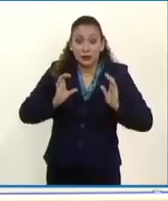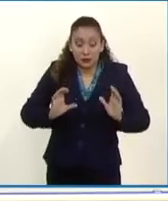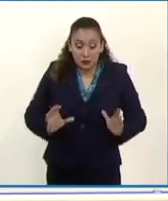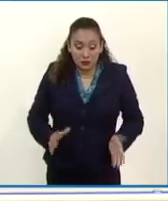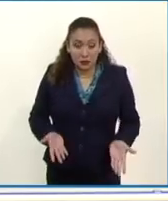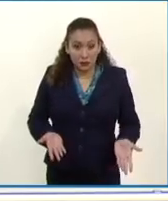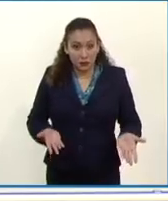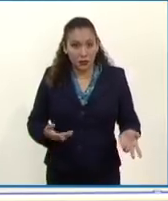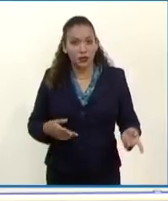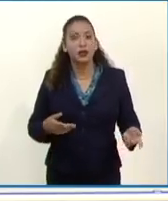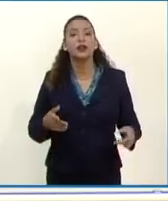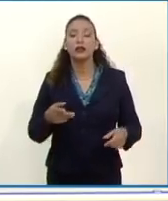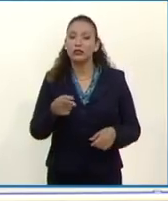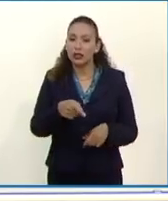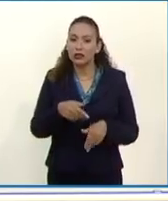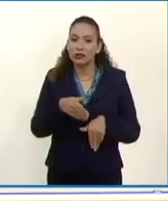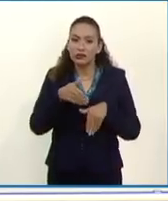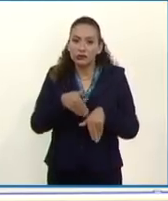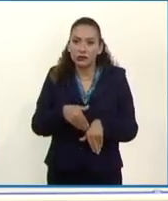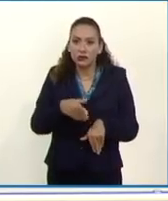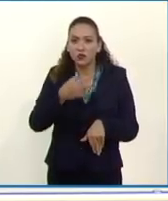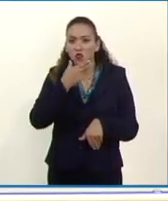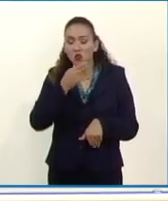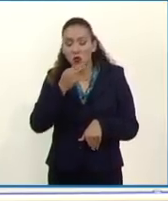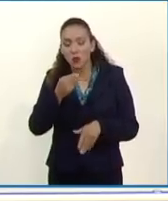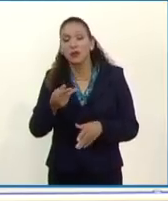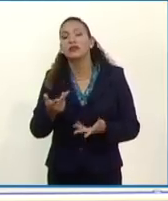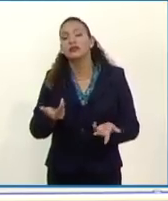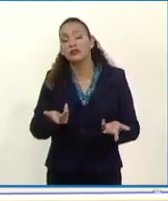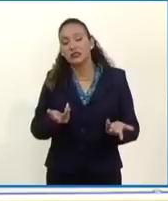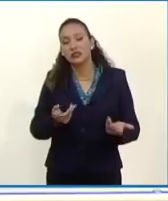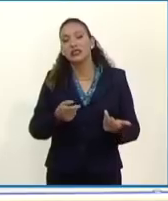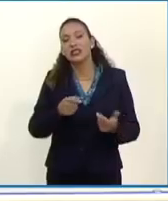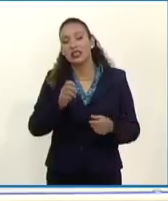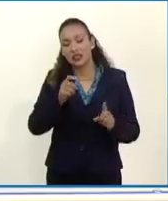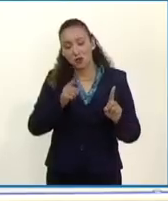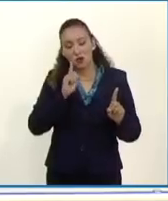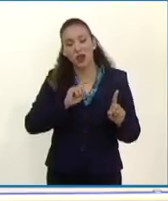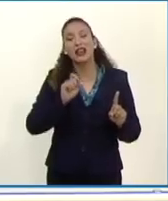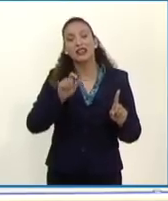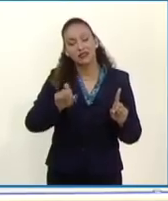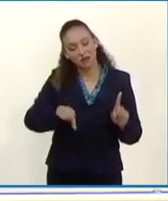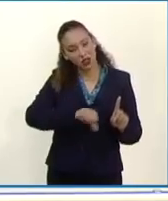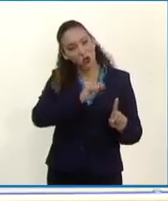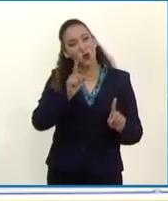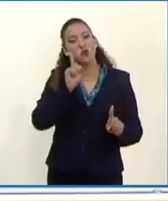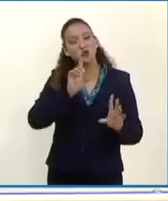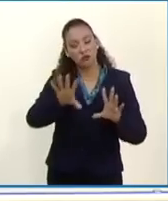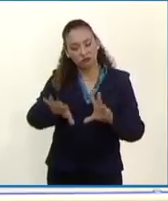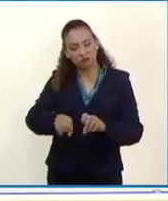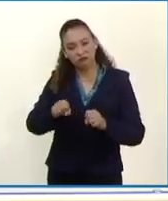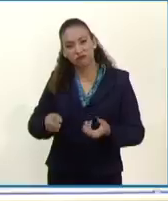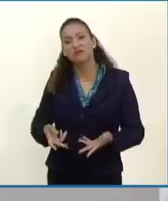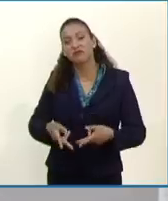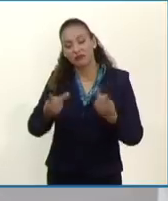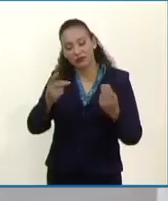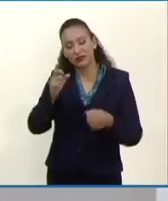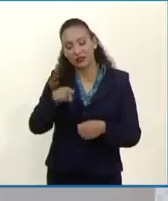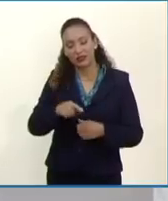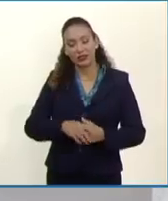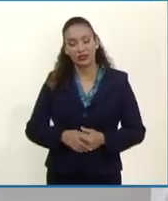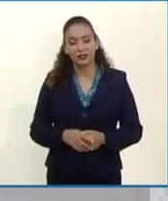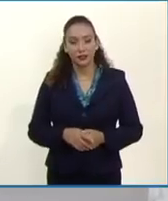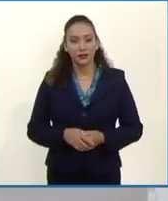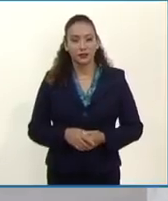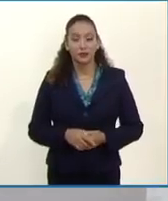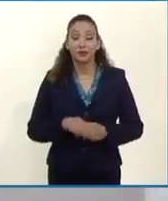participando de alguna manera en la comisión del delito en perjuicio de otras víctimas, normalmente también mujeres. Durante el